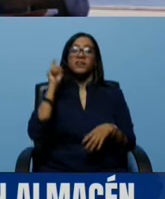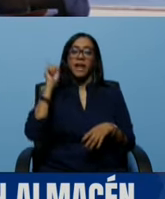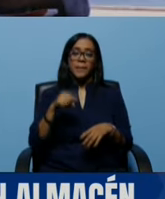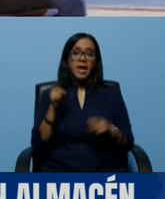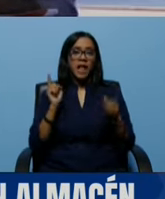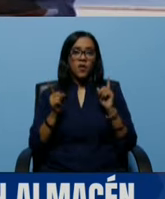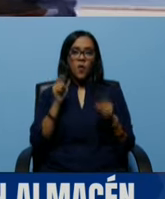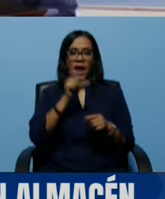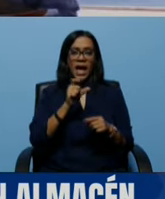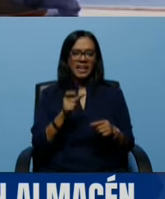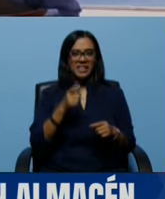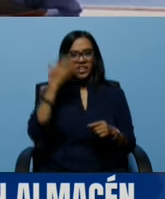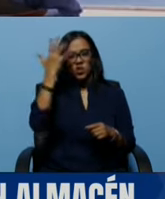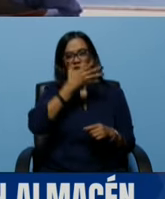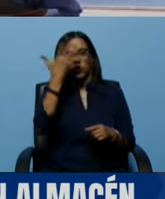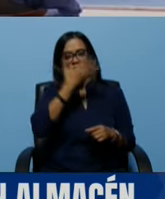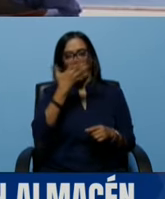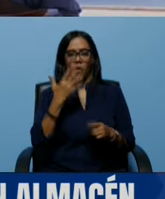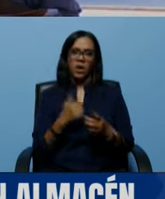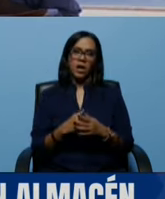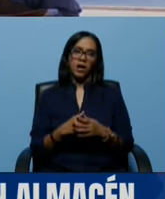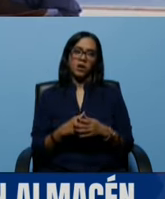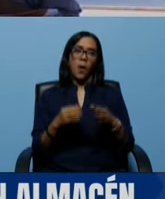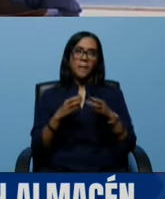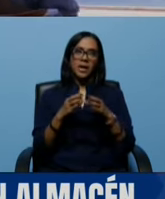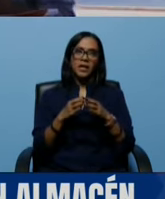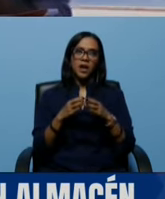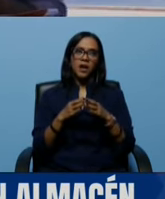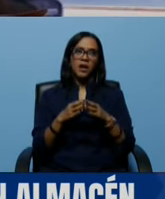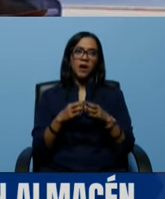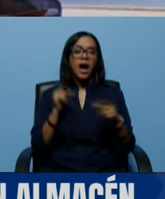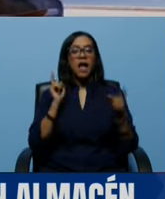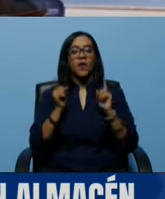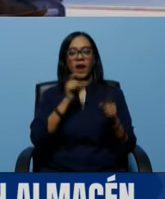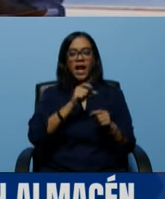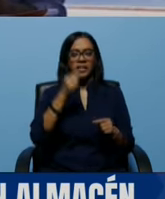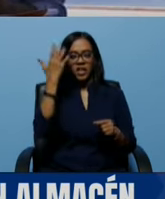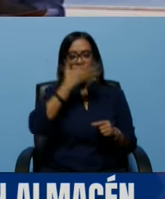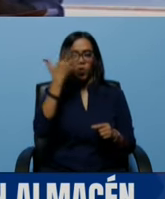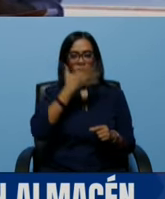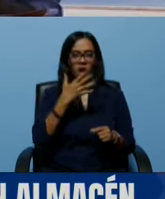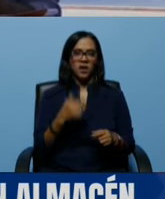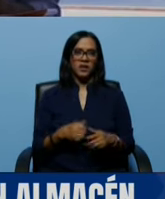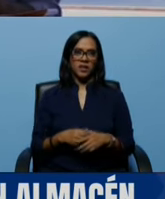alguna gente dudó, compañero, alguna gente dudó.